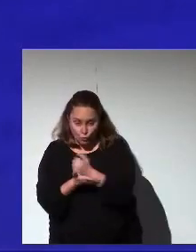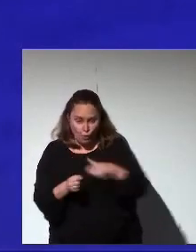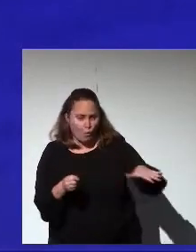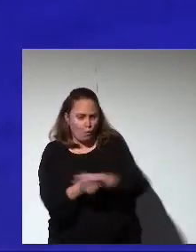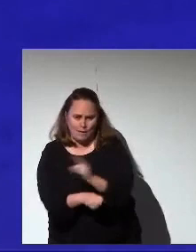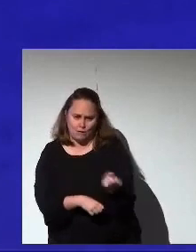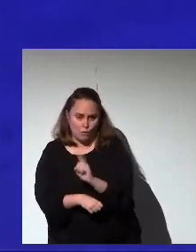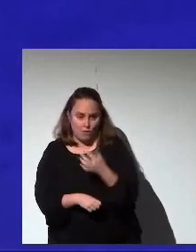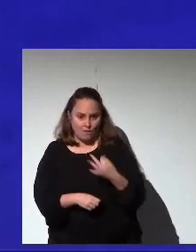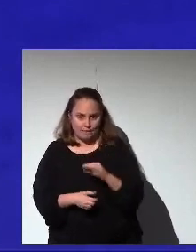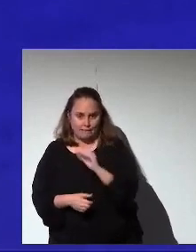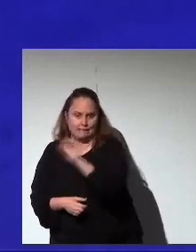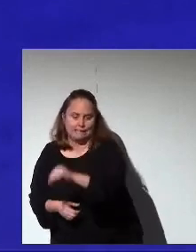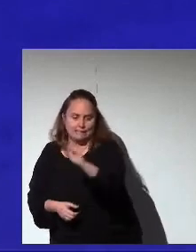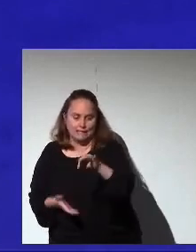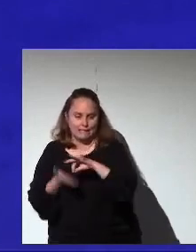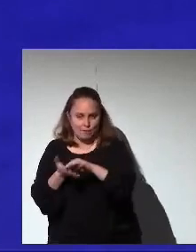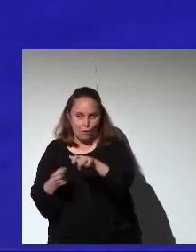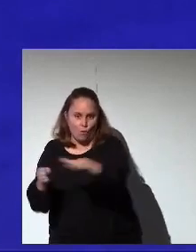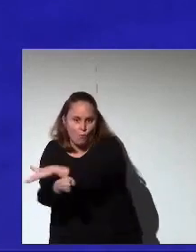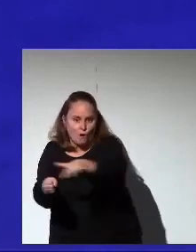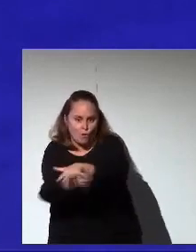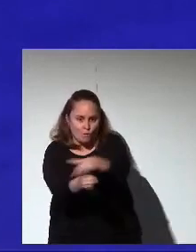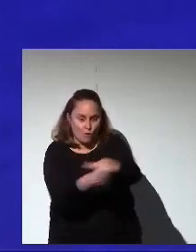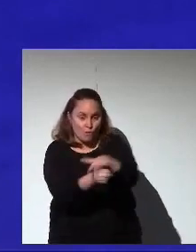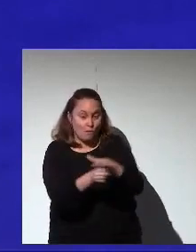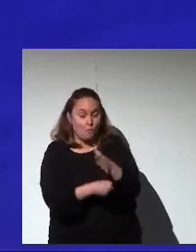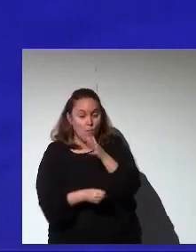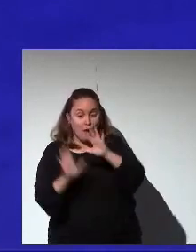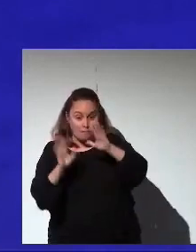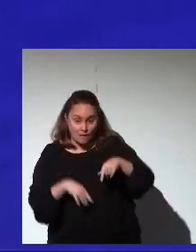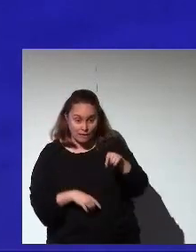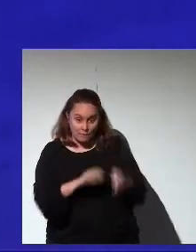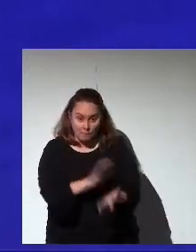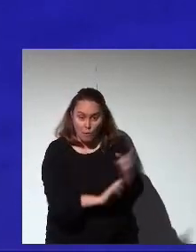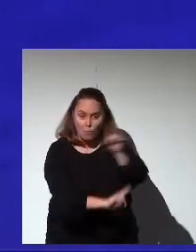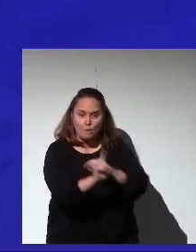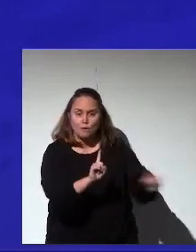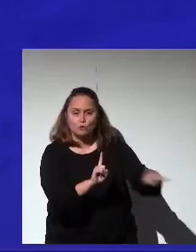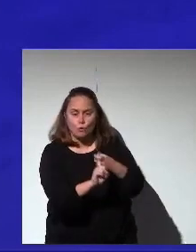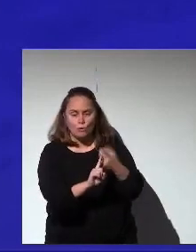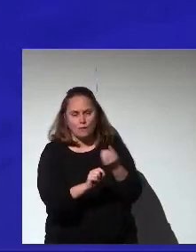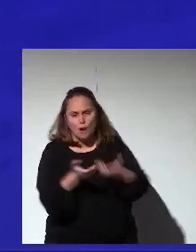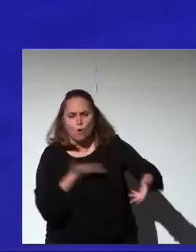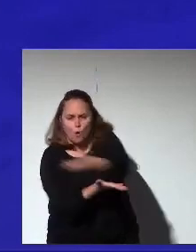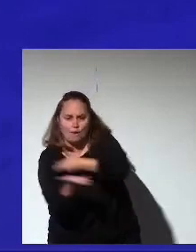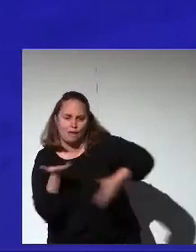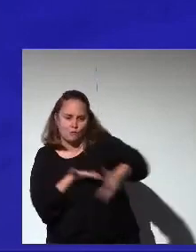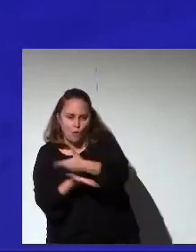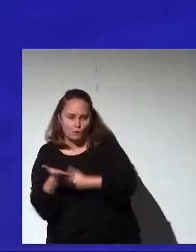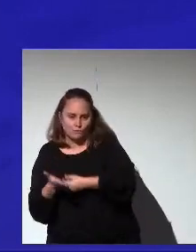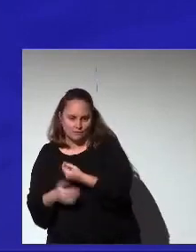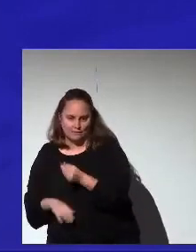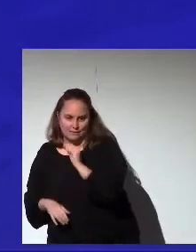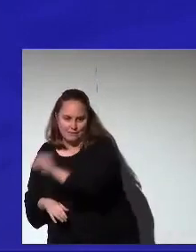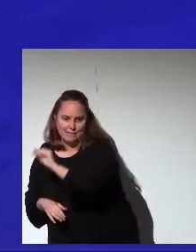todos la que puede llevar a todas esas soluciones. Eso también, por ejemplo, se ve de una manera cada vez